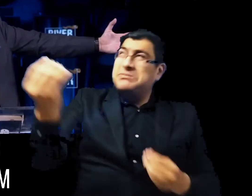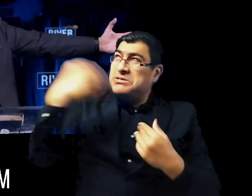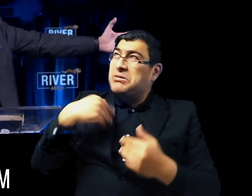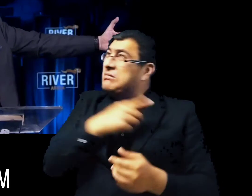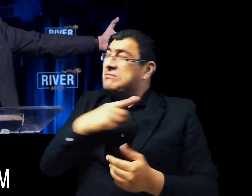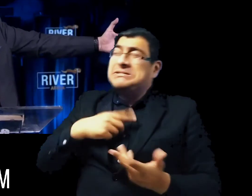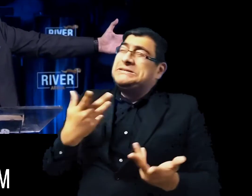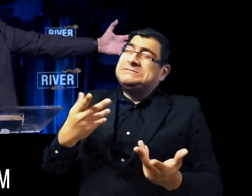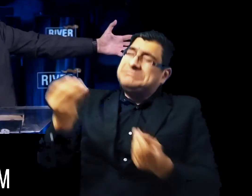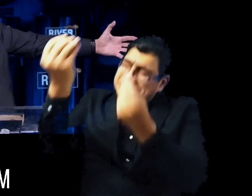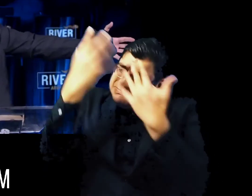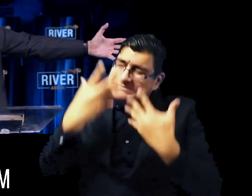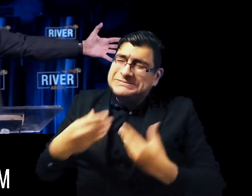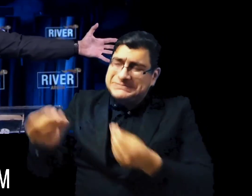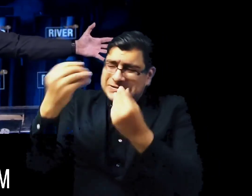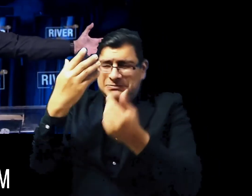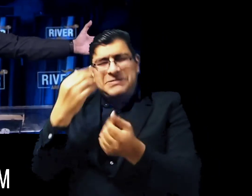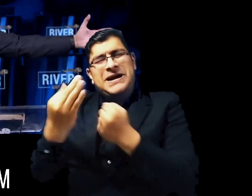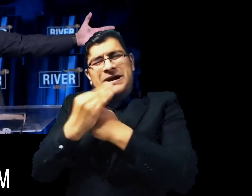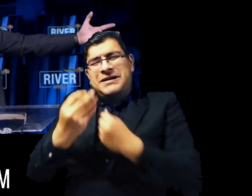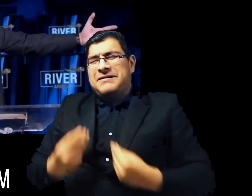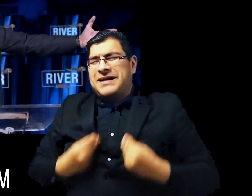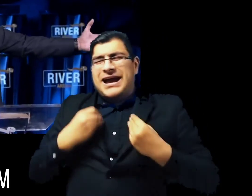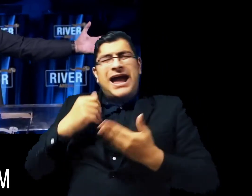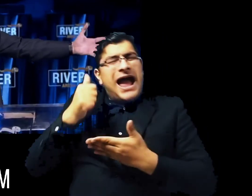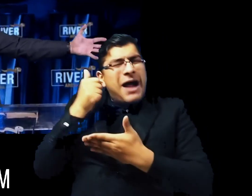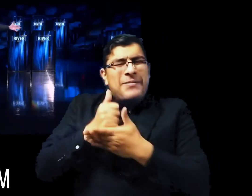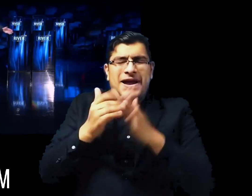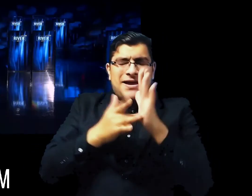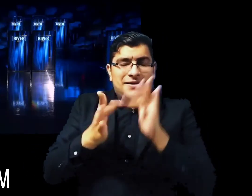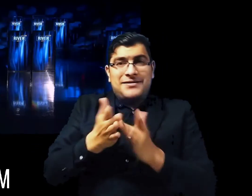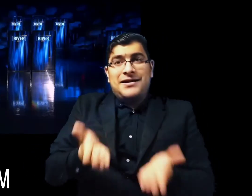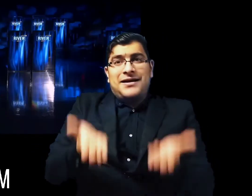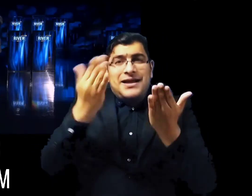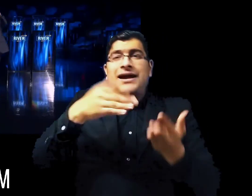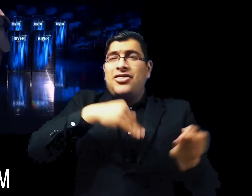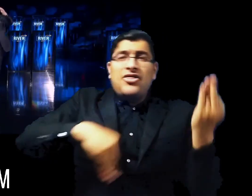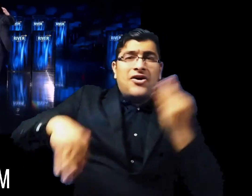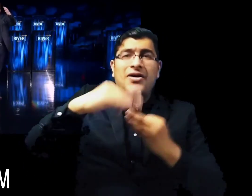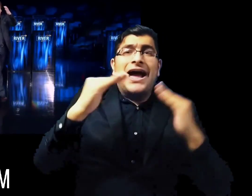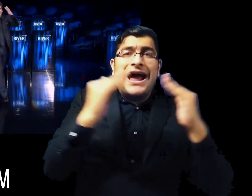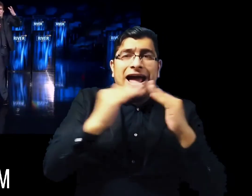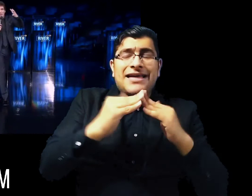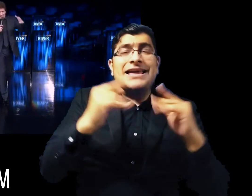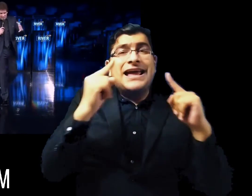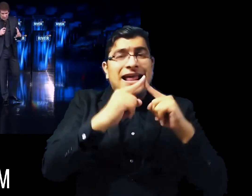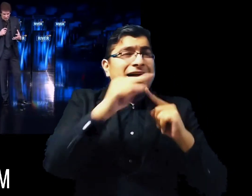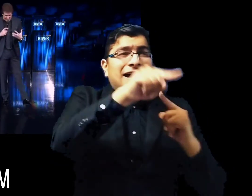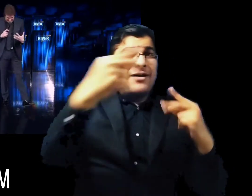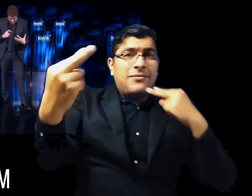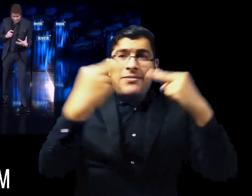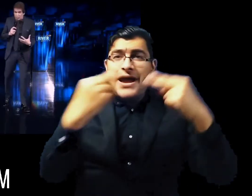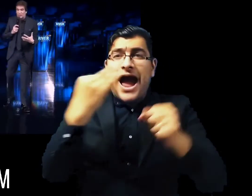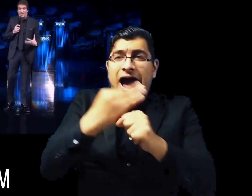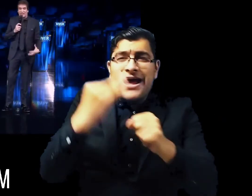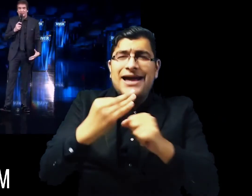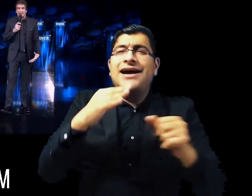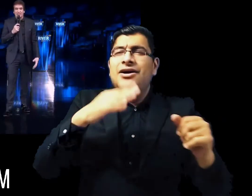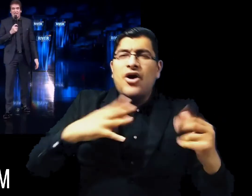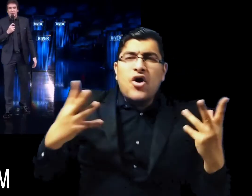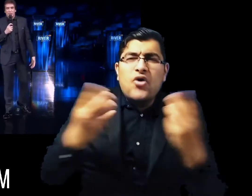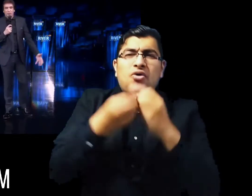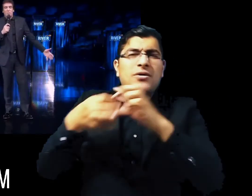Amén y amén. Vamos a ponernos de pie todos, vamos, en casa, nuestra iglesia, la gente que nos está mirando en casa, vamos a